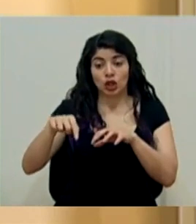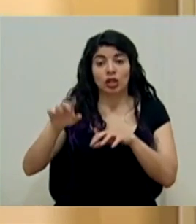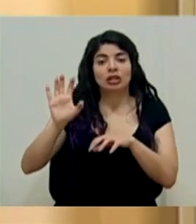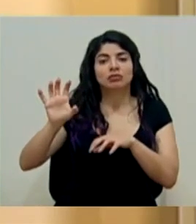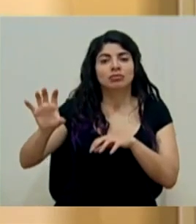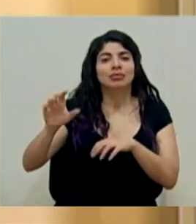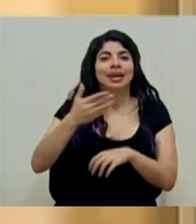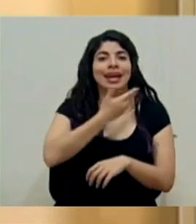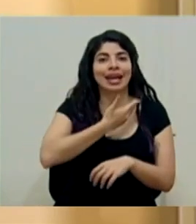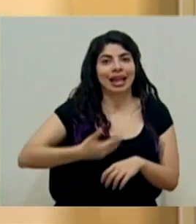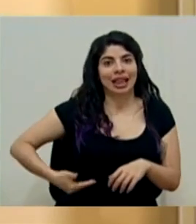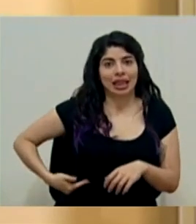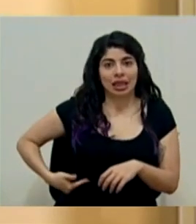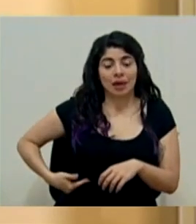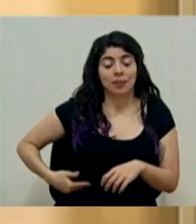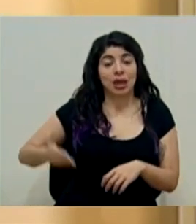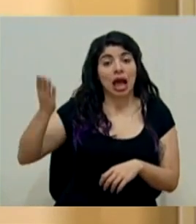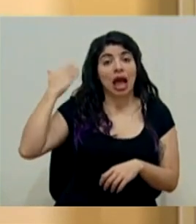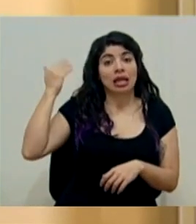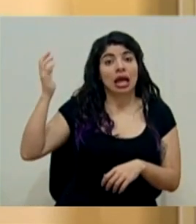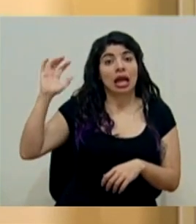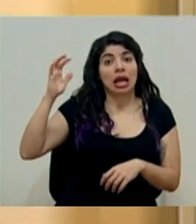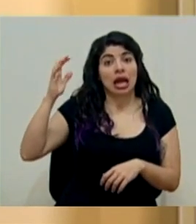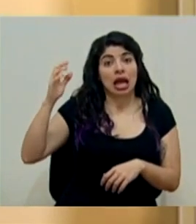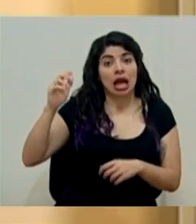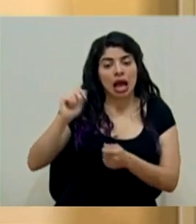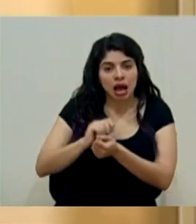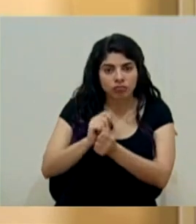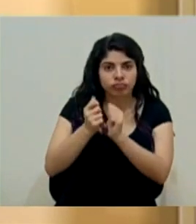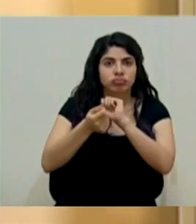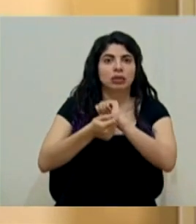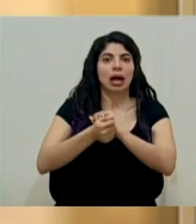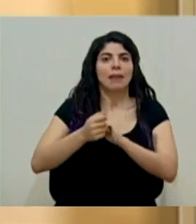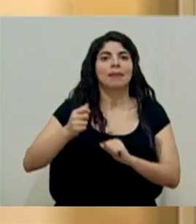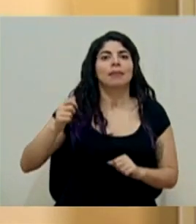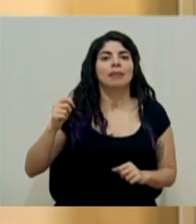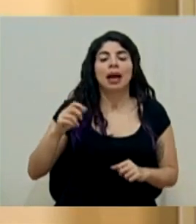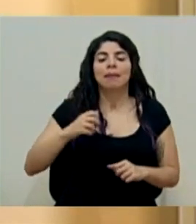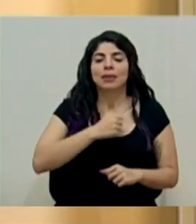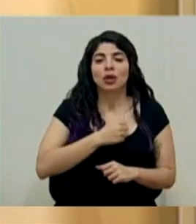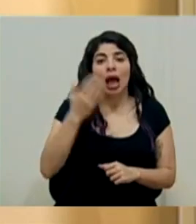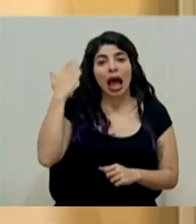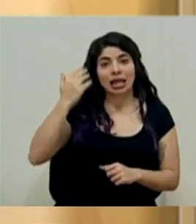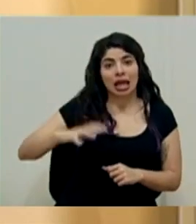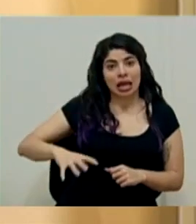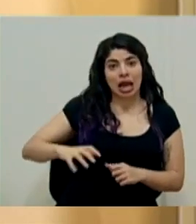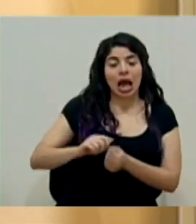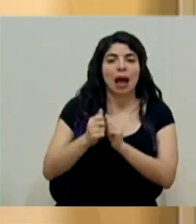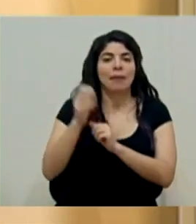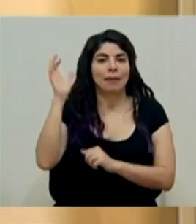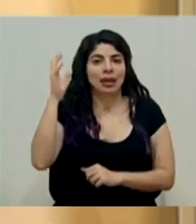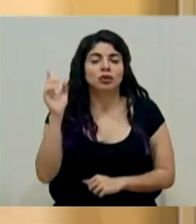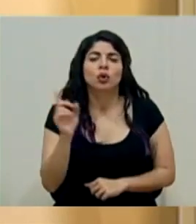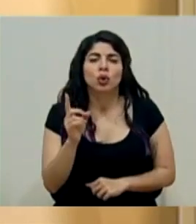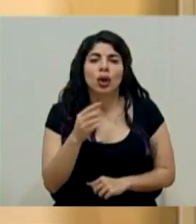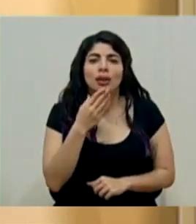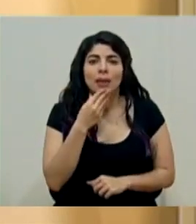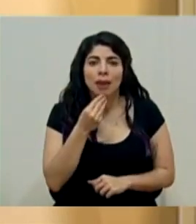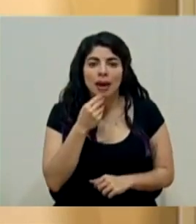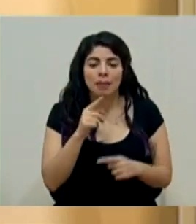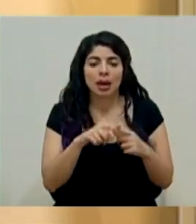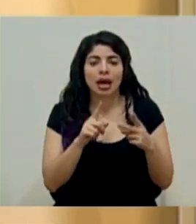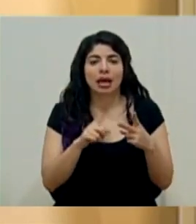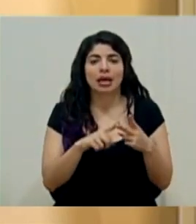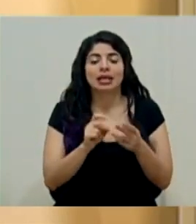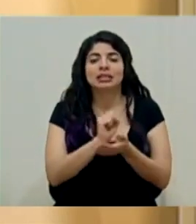Heredia bajan de alerta naranja a alerta amarilla. Estos cantones son el cantón de Barba y